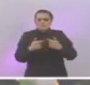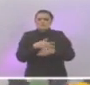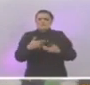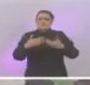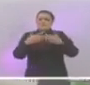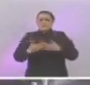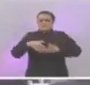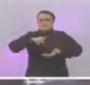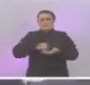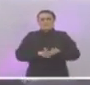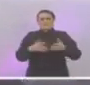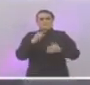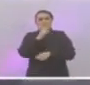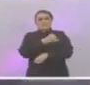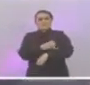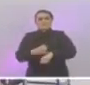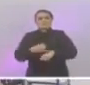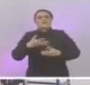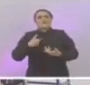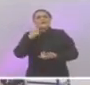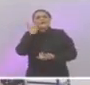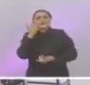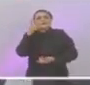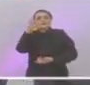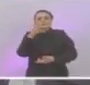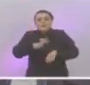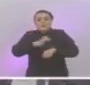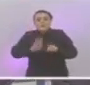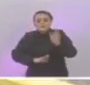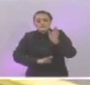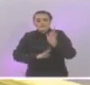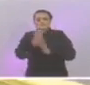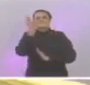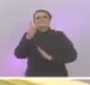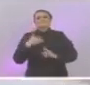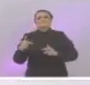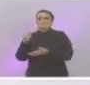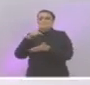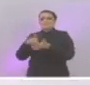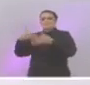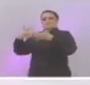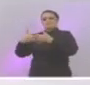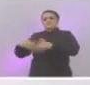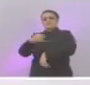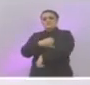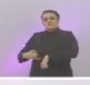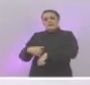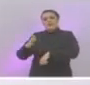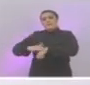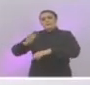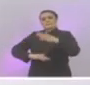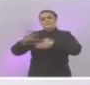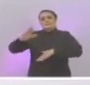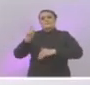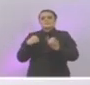industrial en San Luis Potosí. Queremos que siga creciendo la actividad económica en la zona metropolitana, pero también que